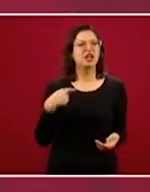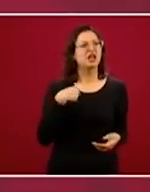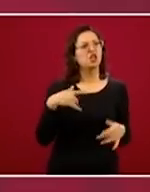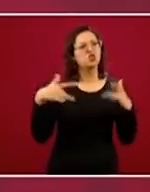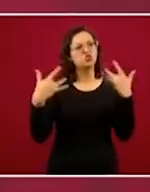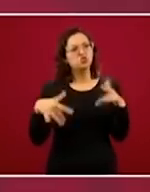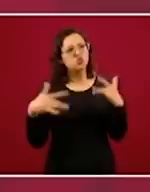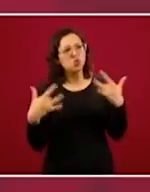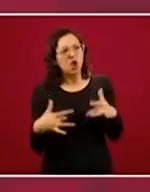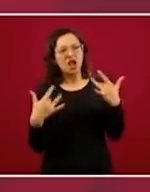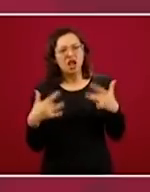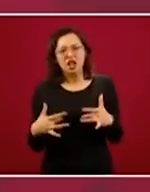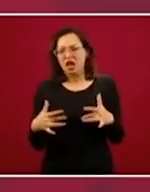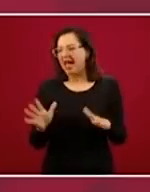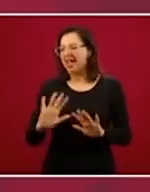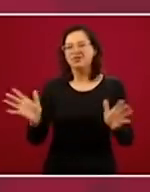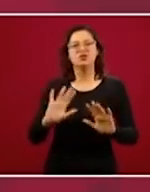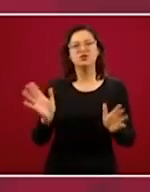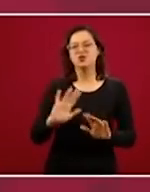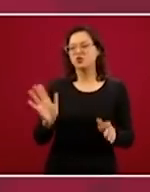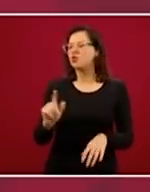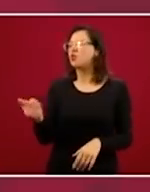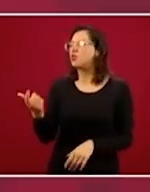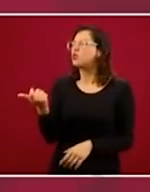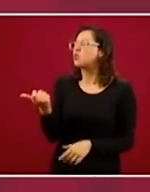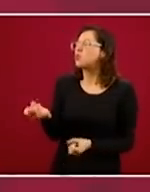lo que tiene de